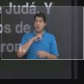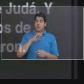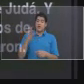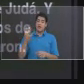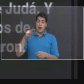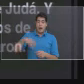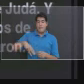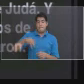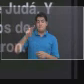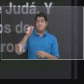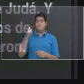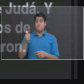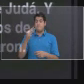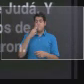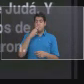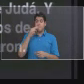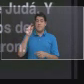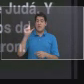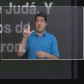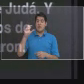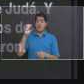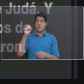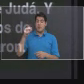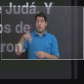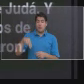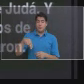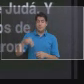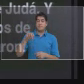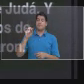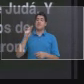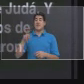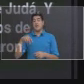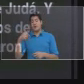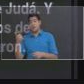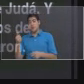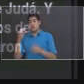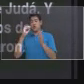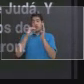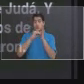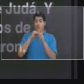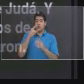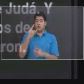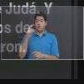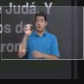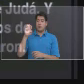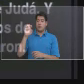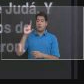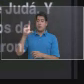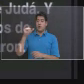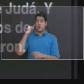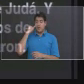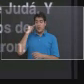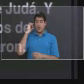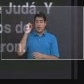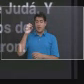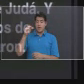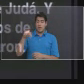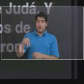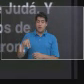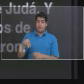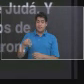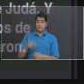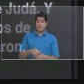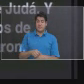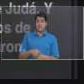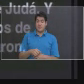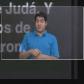Aquel hombre se llamaba Elimelec y su mujer se llamaba Noemí. Los